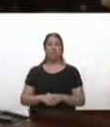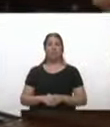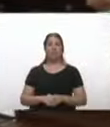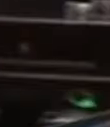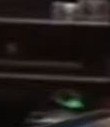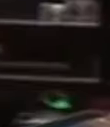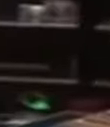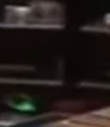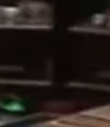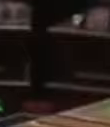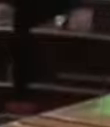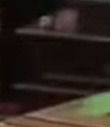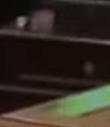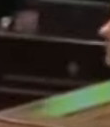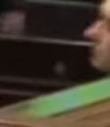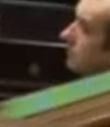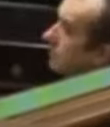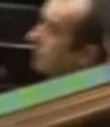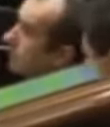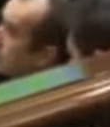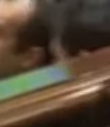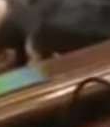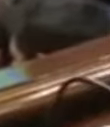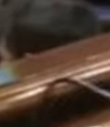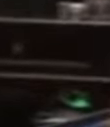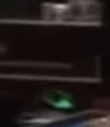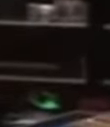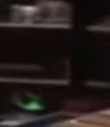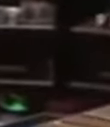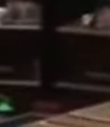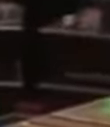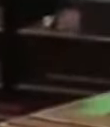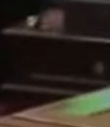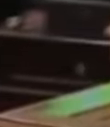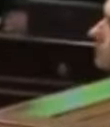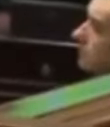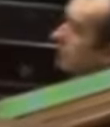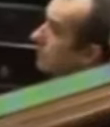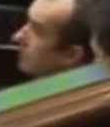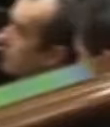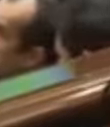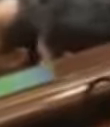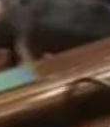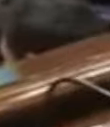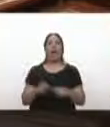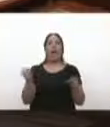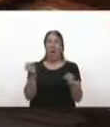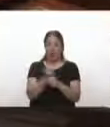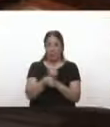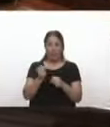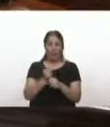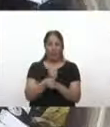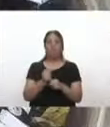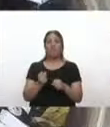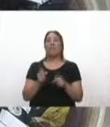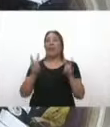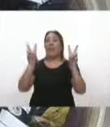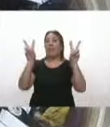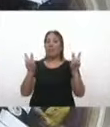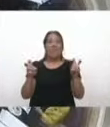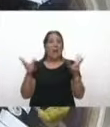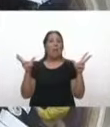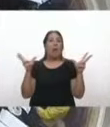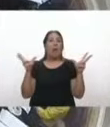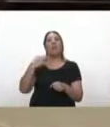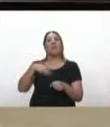senadores, a la semana siguiente por ahí bajaban 25, hacían. Qué rápido. Pasan. Qué dinámica es la contratación en el Estado. Las dinámicas son muy rápidas. Está Carlos